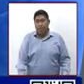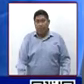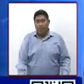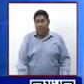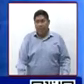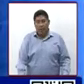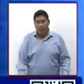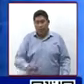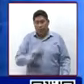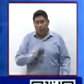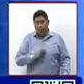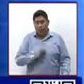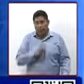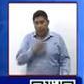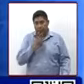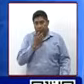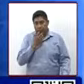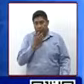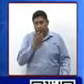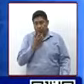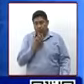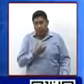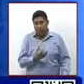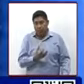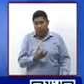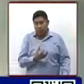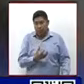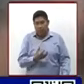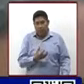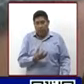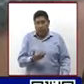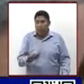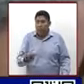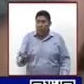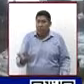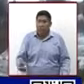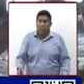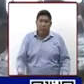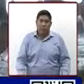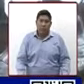¿Por qué le tuvo que hacer a mi hija eso? Que ella no tiene la culpa de esto.